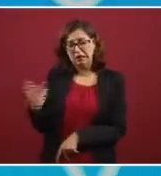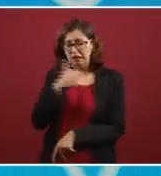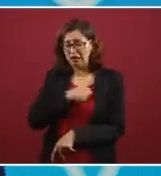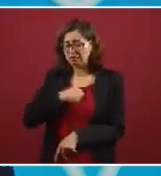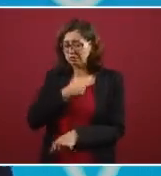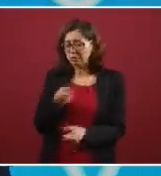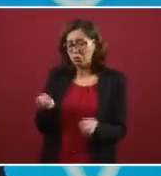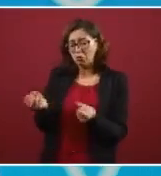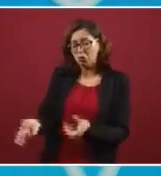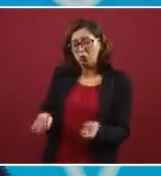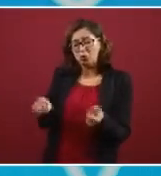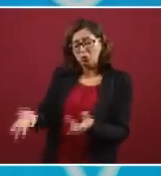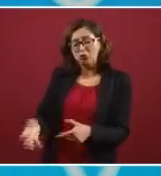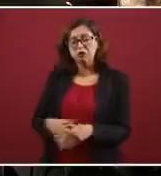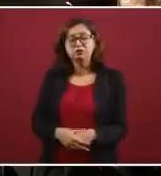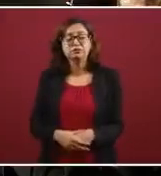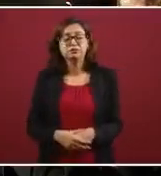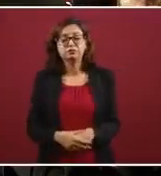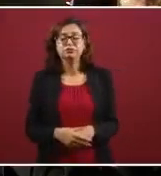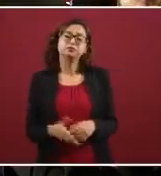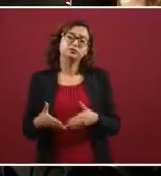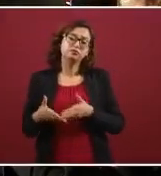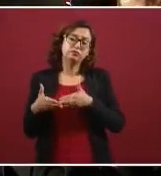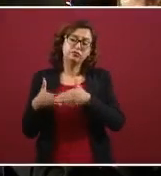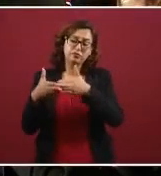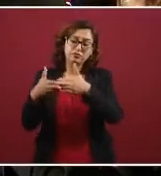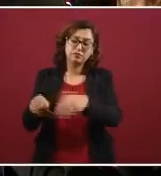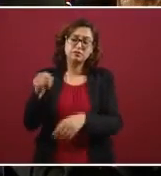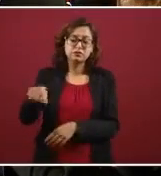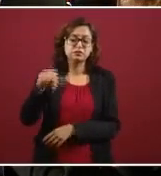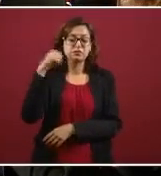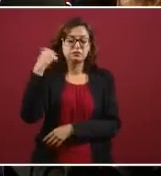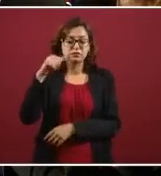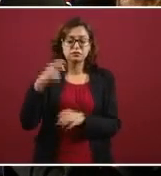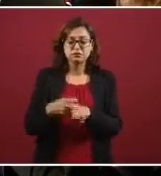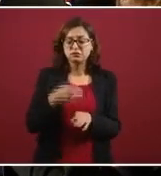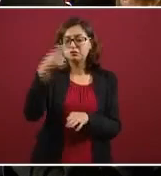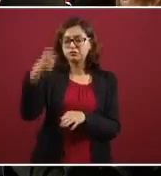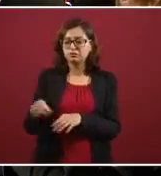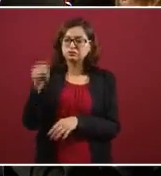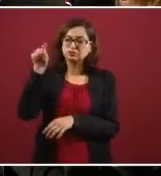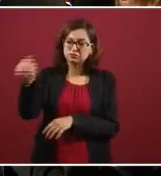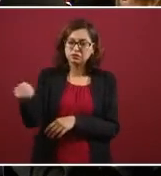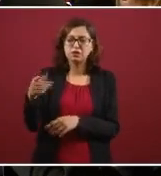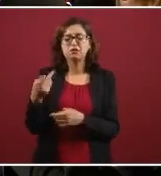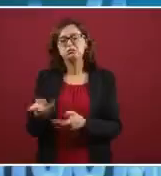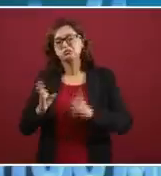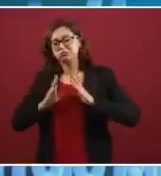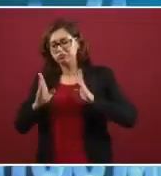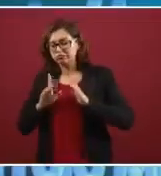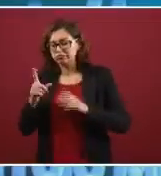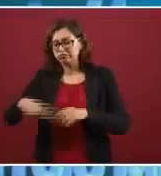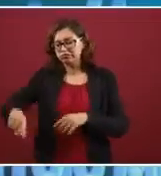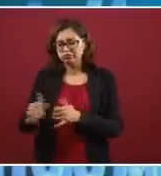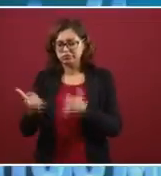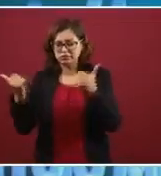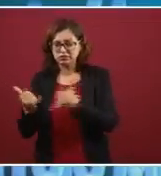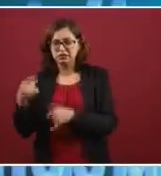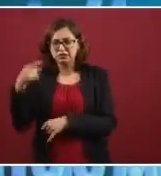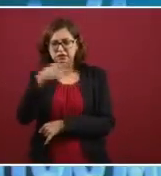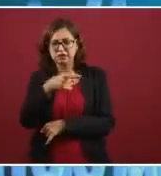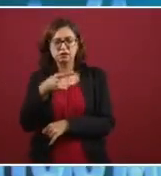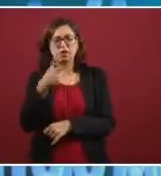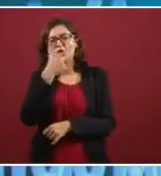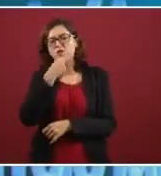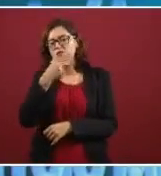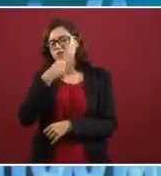llegar a Acapulco, nuestro viajero llega al cuartel general de la rebelión que intentaba terminar con el gobierno de